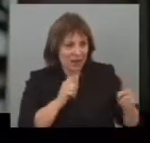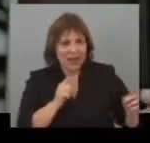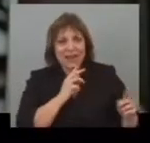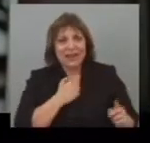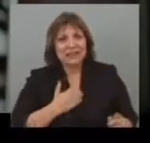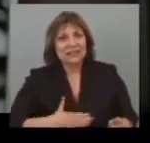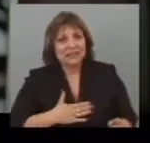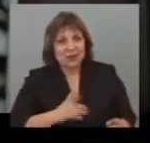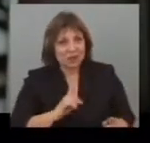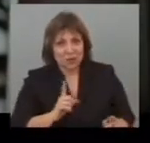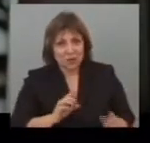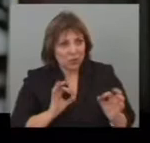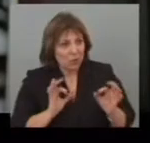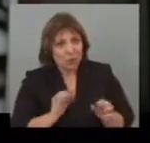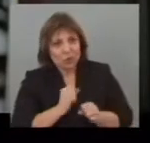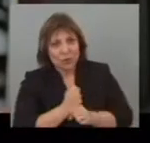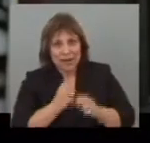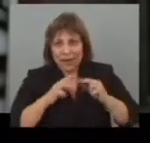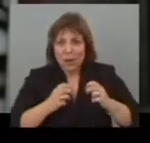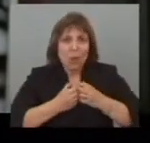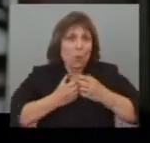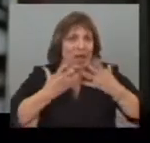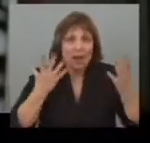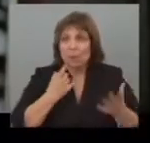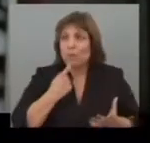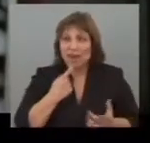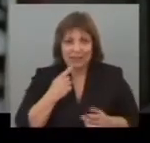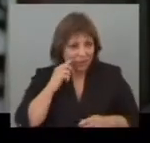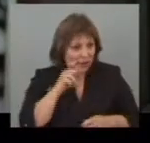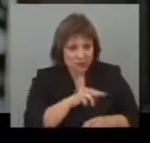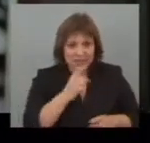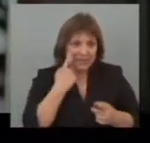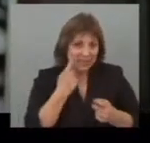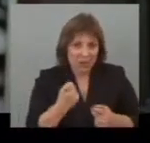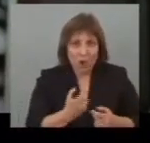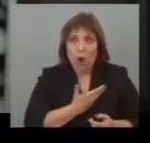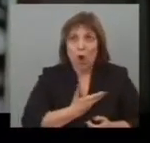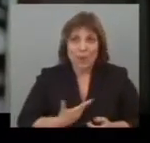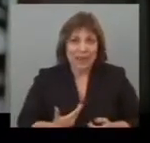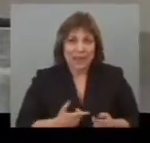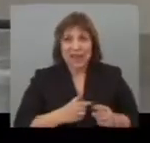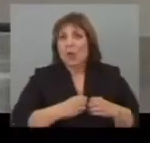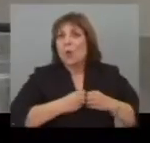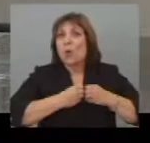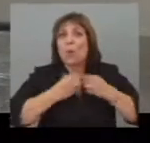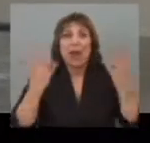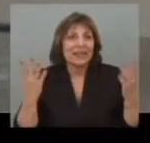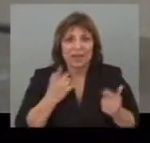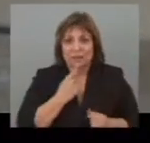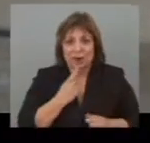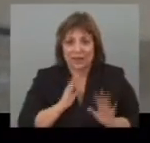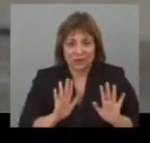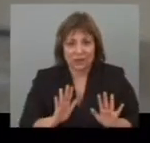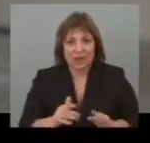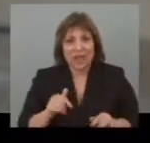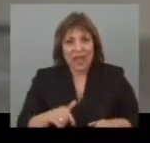satisfactorios para cualquier analista, para cualquier político, para cualquier gobernante, del signo que sea.